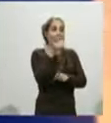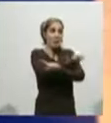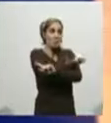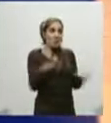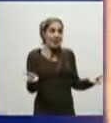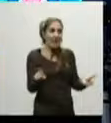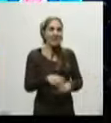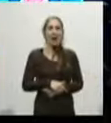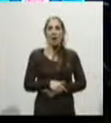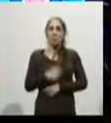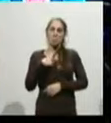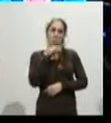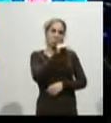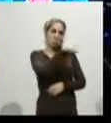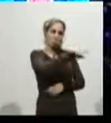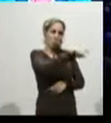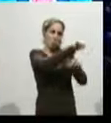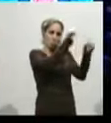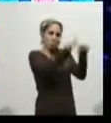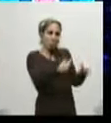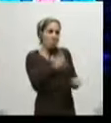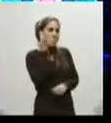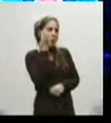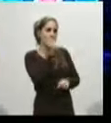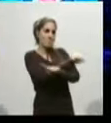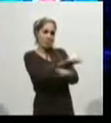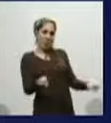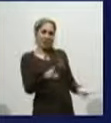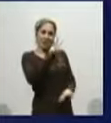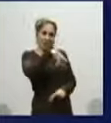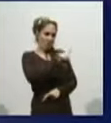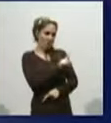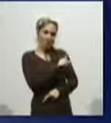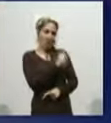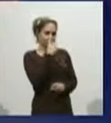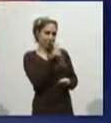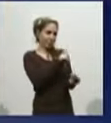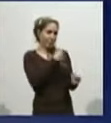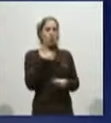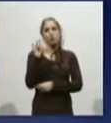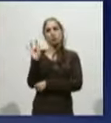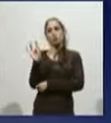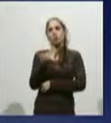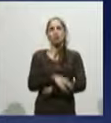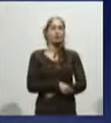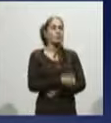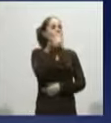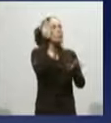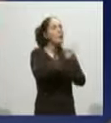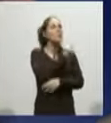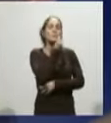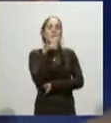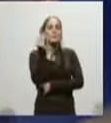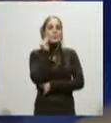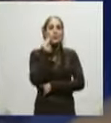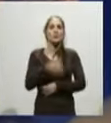No tienes pinta tú de ser una mujer muy prohibida. ¿Tú crees? Es solo yo un hombre no, artístico. ¿Eh? Buenas noches. Oye,